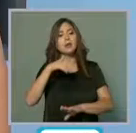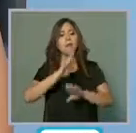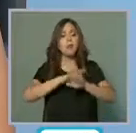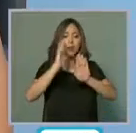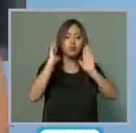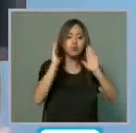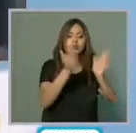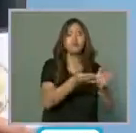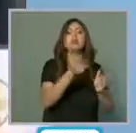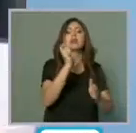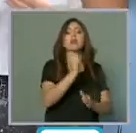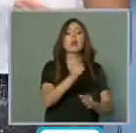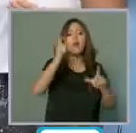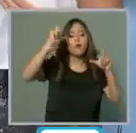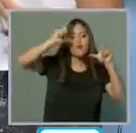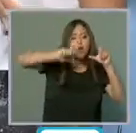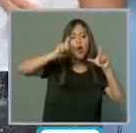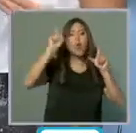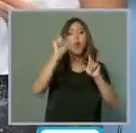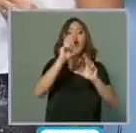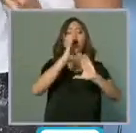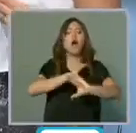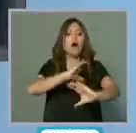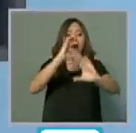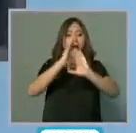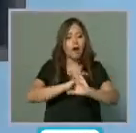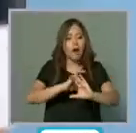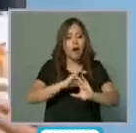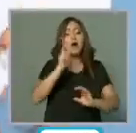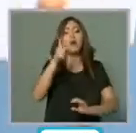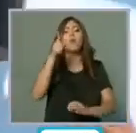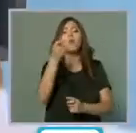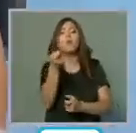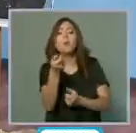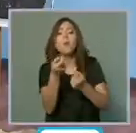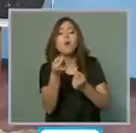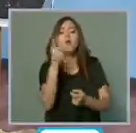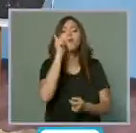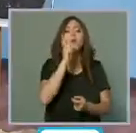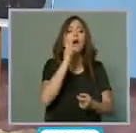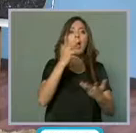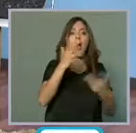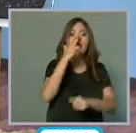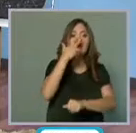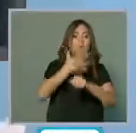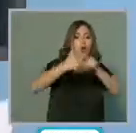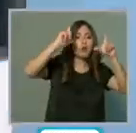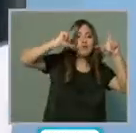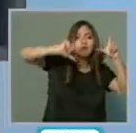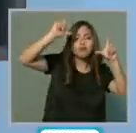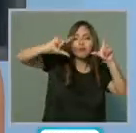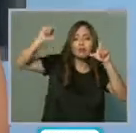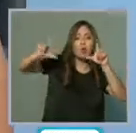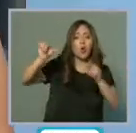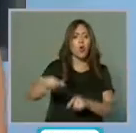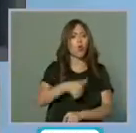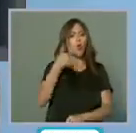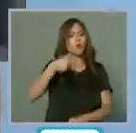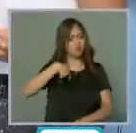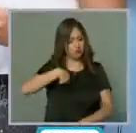de conciertos, que también hay muy pocas mujeres las que están haciéndolo, pero cada vez son más las que están aventándose y las que